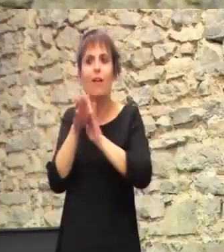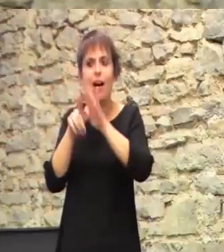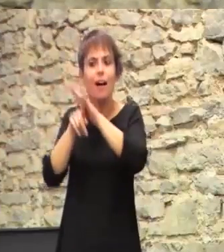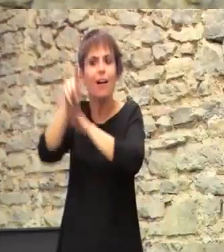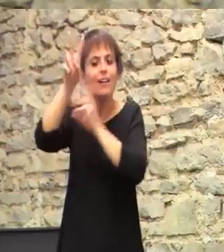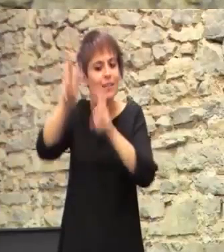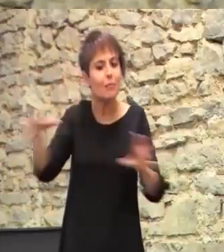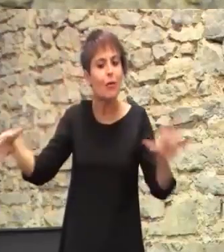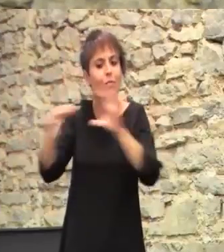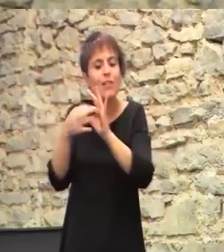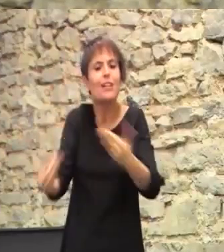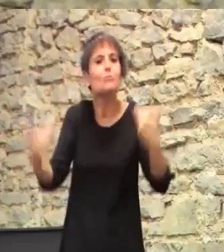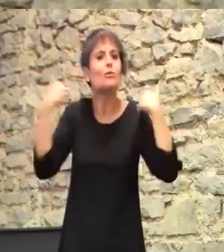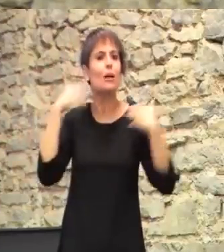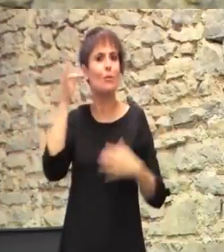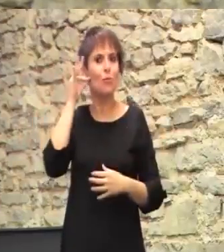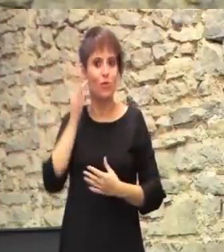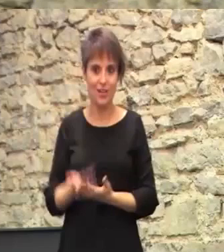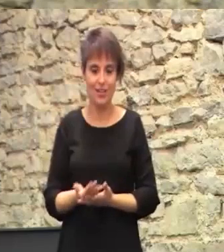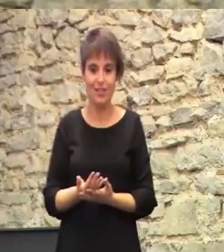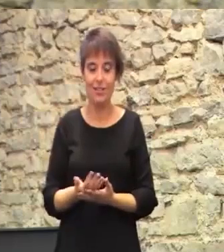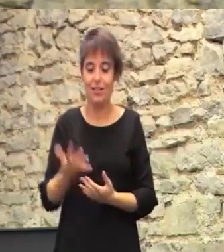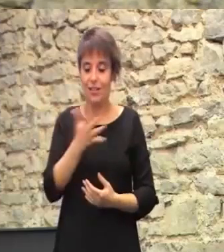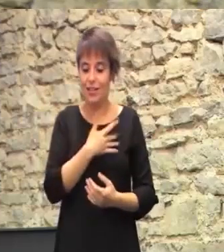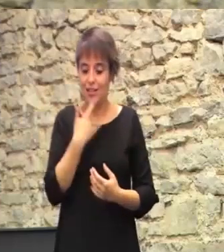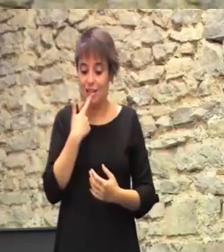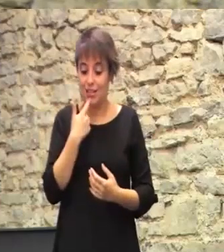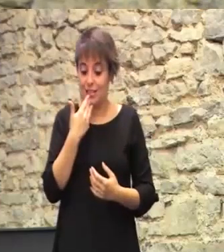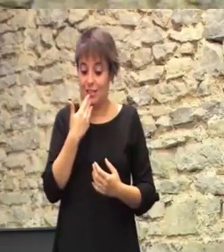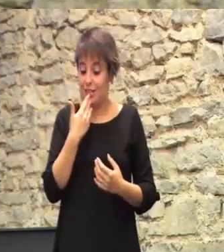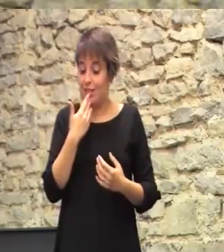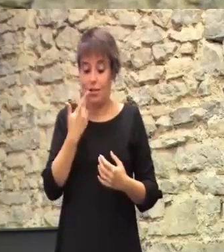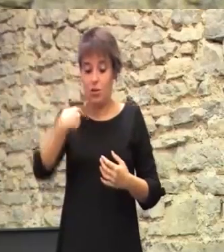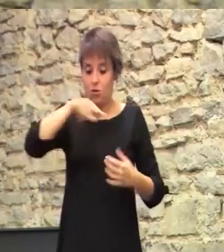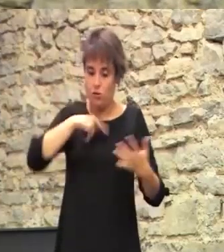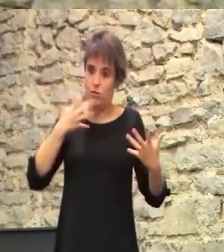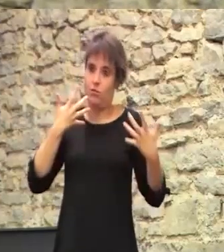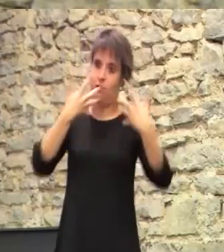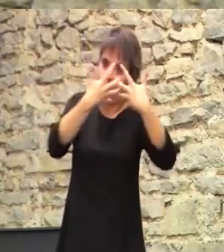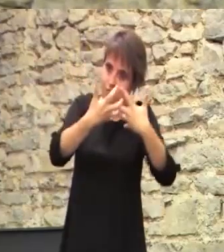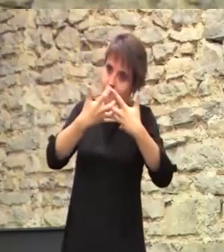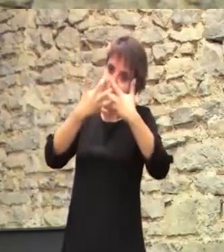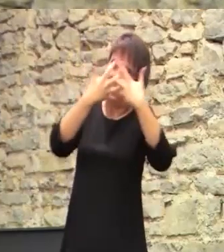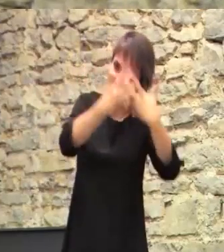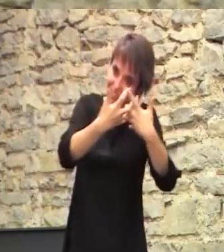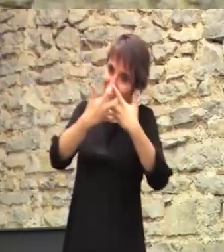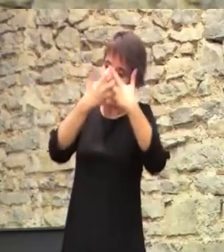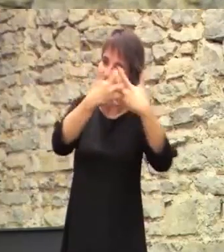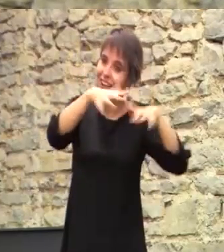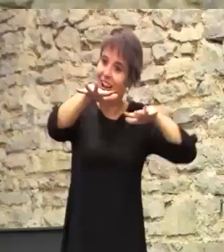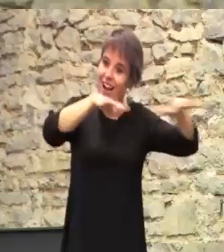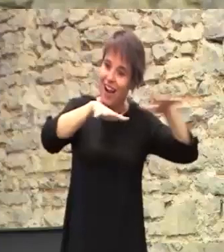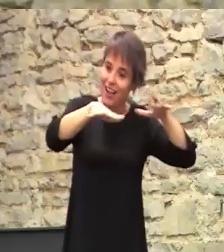pero entendamos porque mientras estamos abocados a nadar contracorriente a la acción